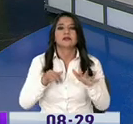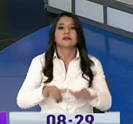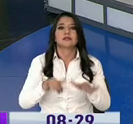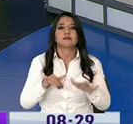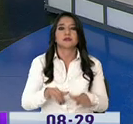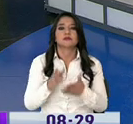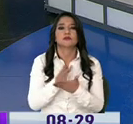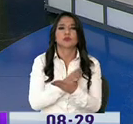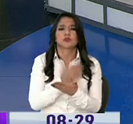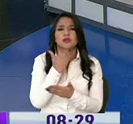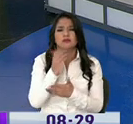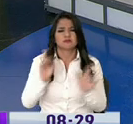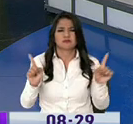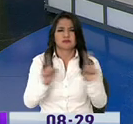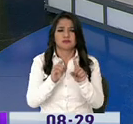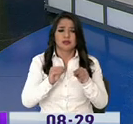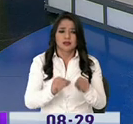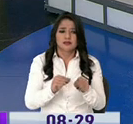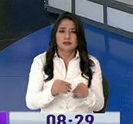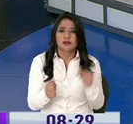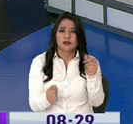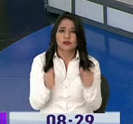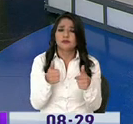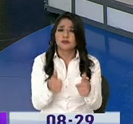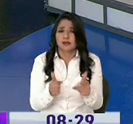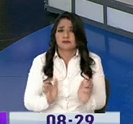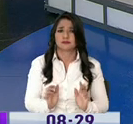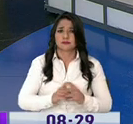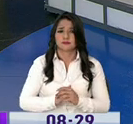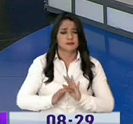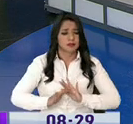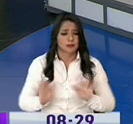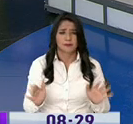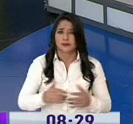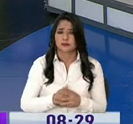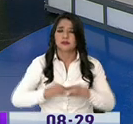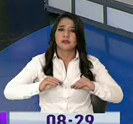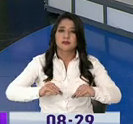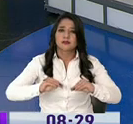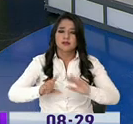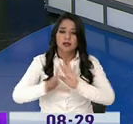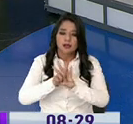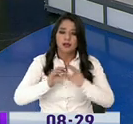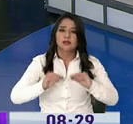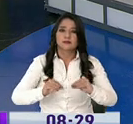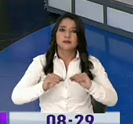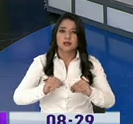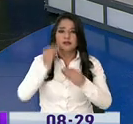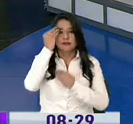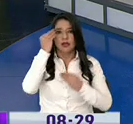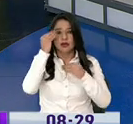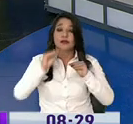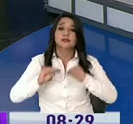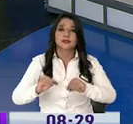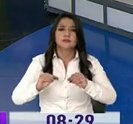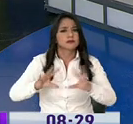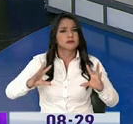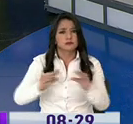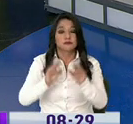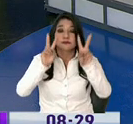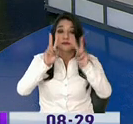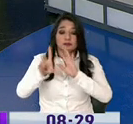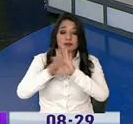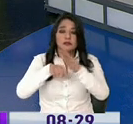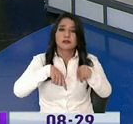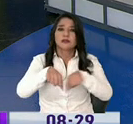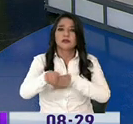de cursos, oigan, enseñarnos a conducir los autos, enseñarnos cuál es toda la normativa, todo lo que a